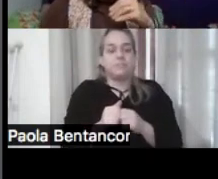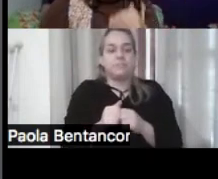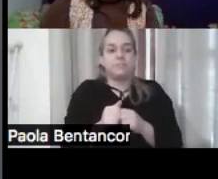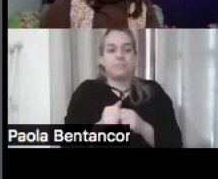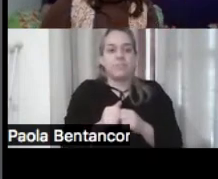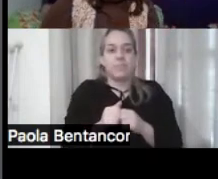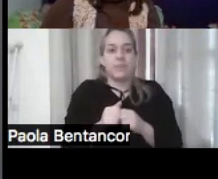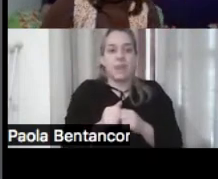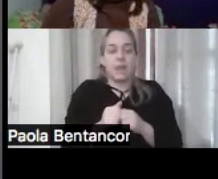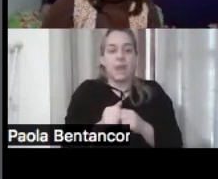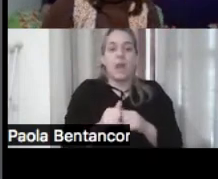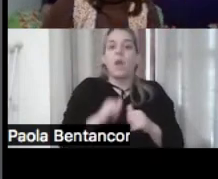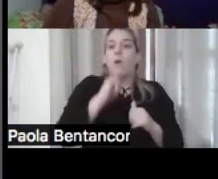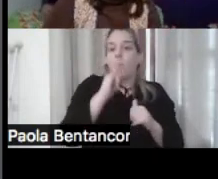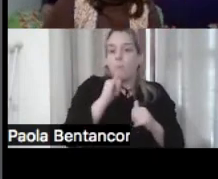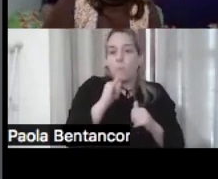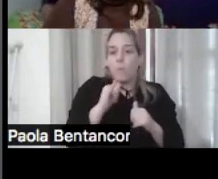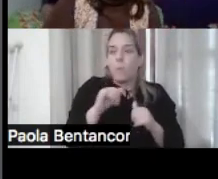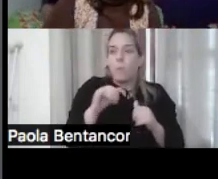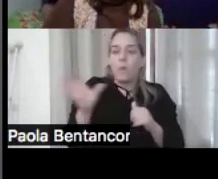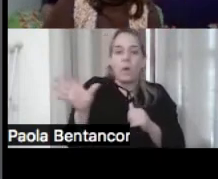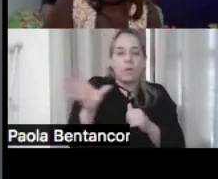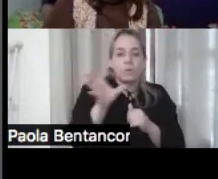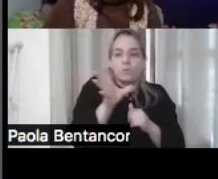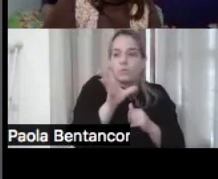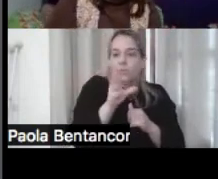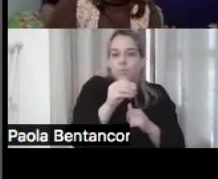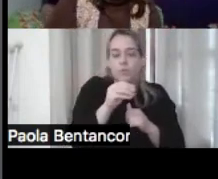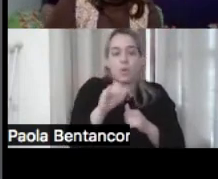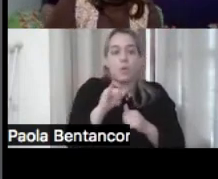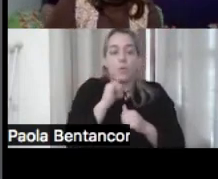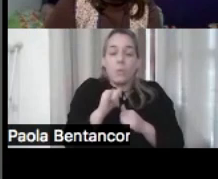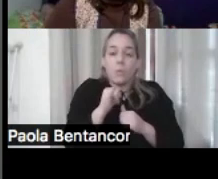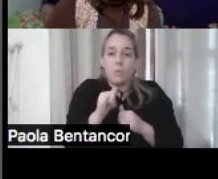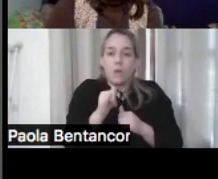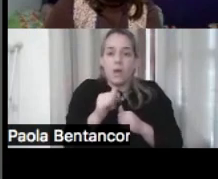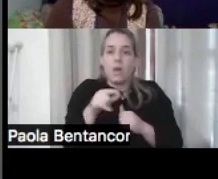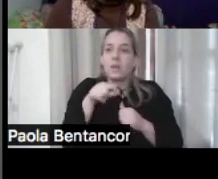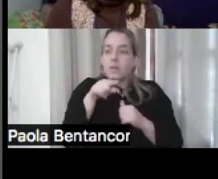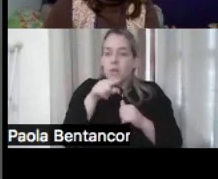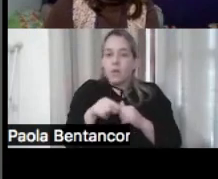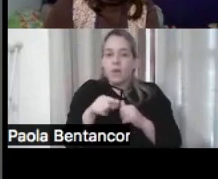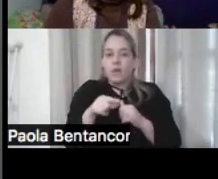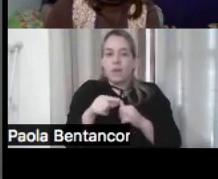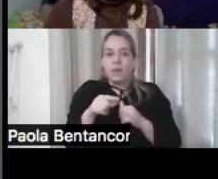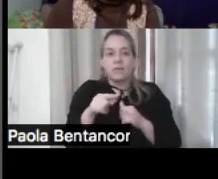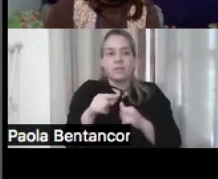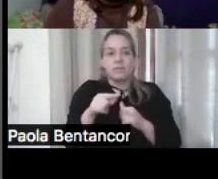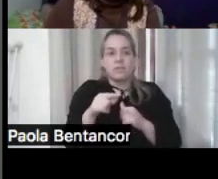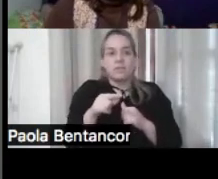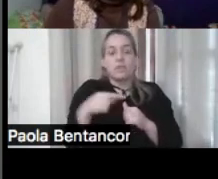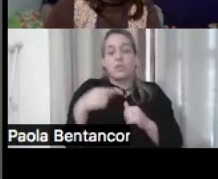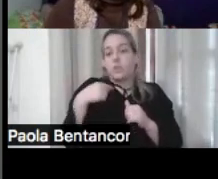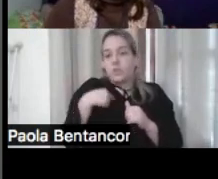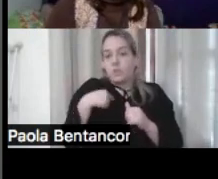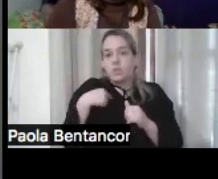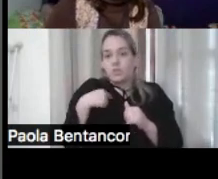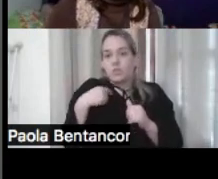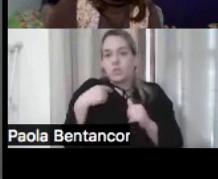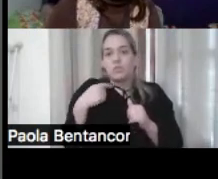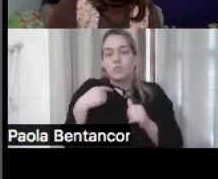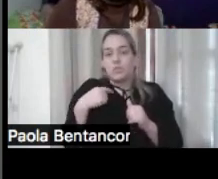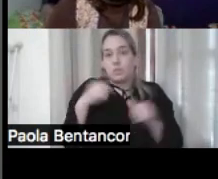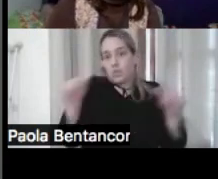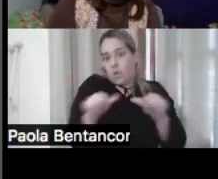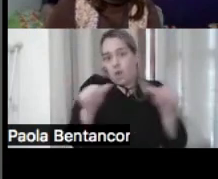Y todo esto que les conté hasta acá es un poco la justificación del tipo de intervención con el cual yo trabajo, o el modelo de trabajo que yo sigo, que son